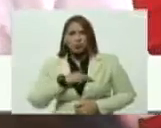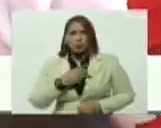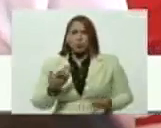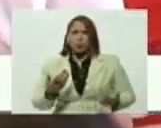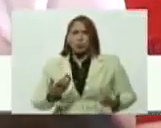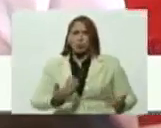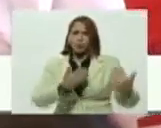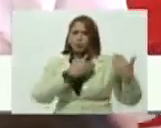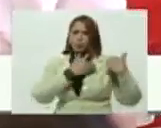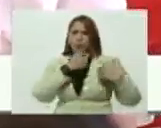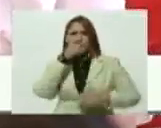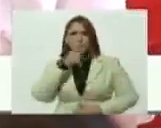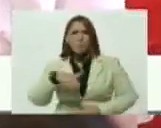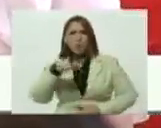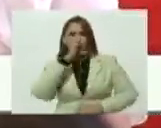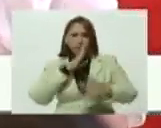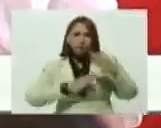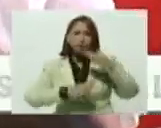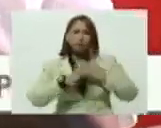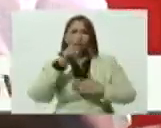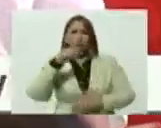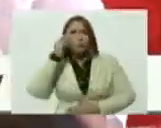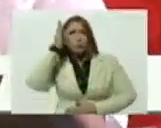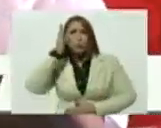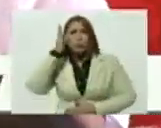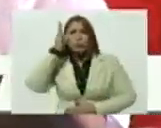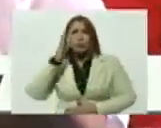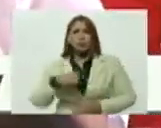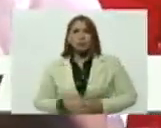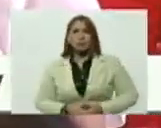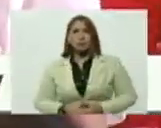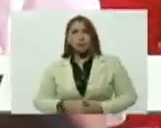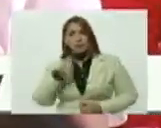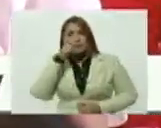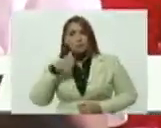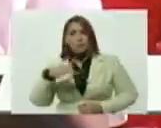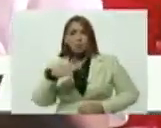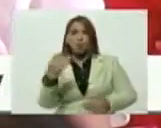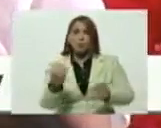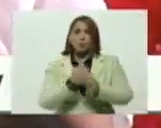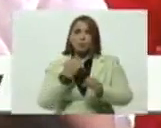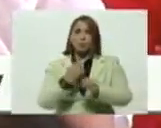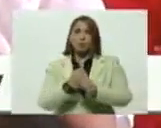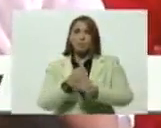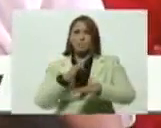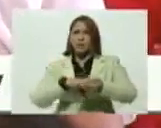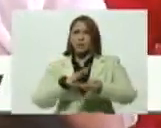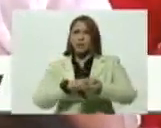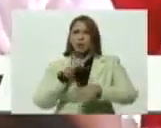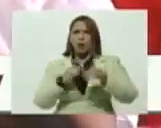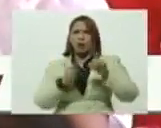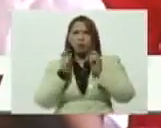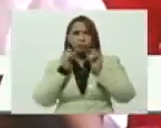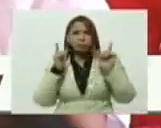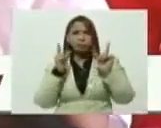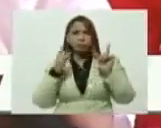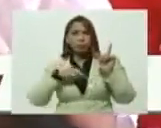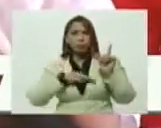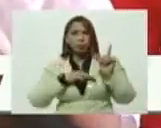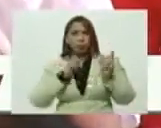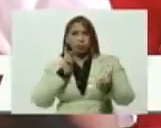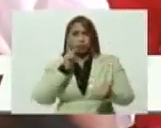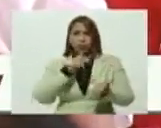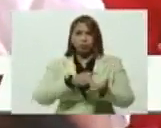representando ese pueblo noble, ese pueblo consciente, sobre todo ese pueblo trabajador. Ha ocurrido algo extraordinario y es que hemos ido a